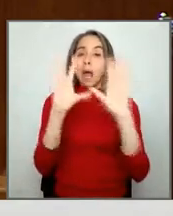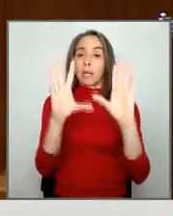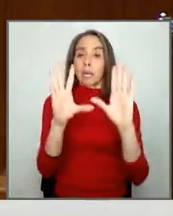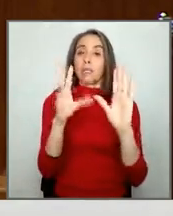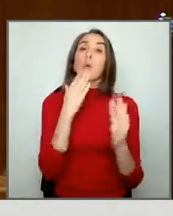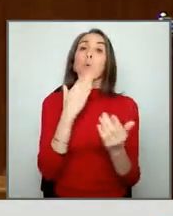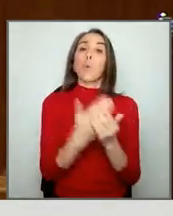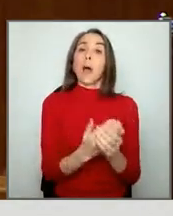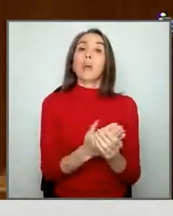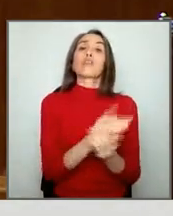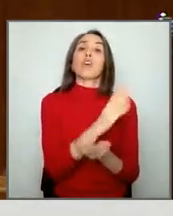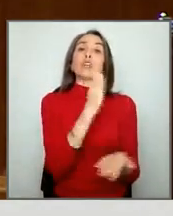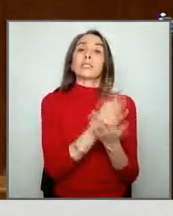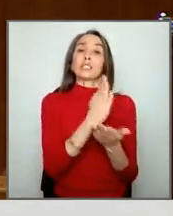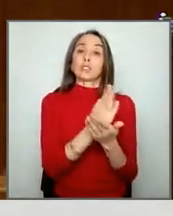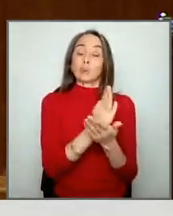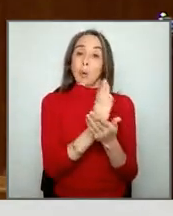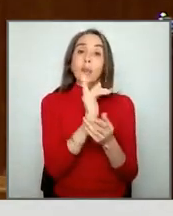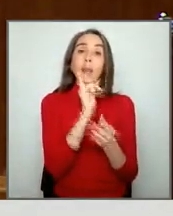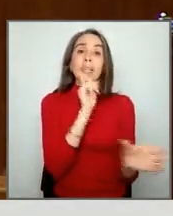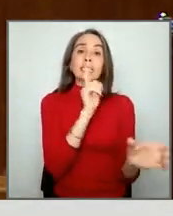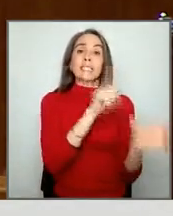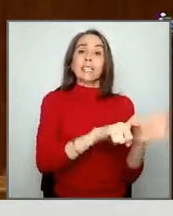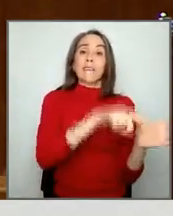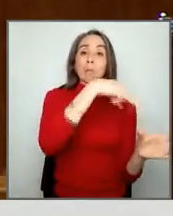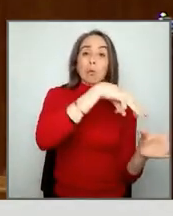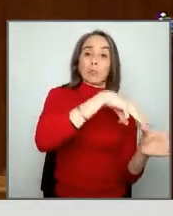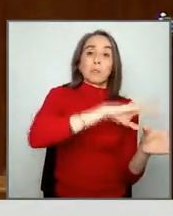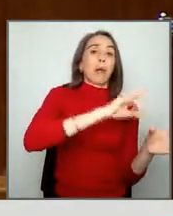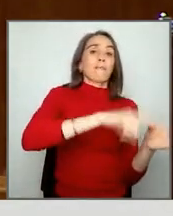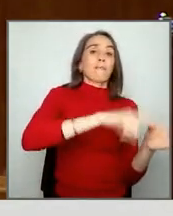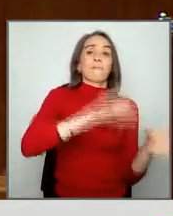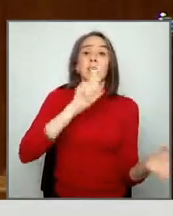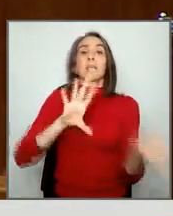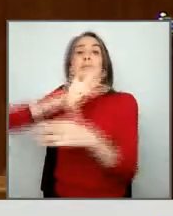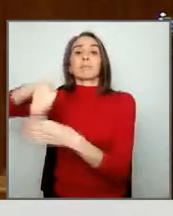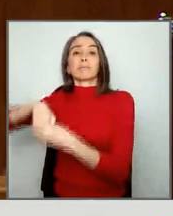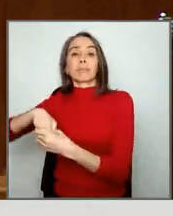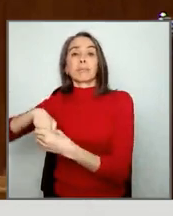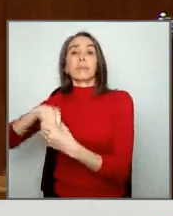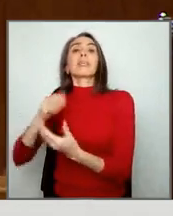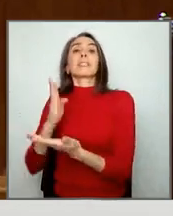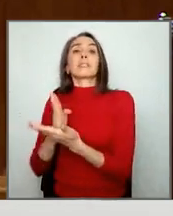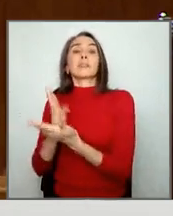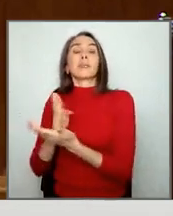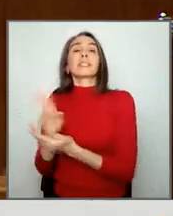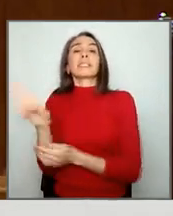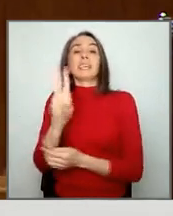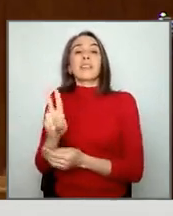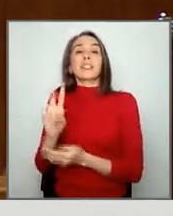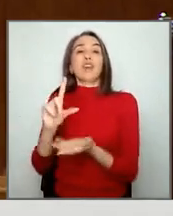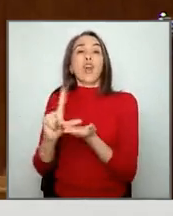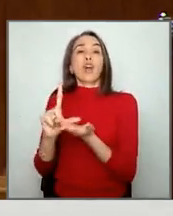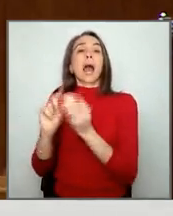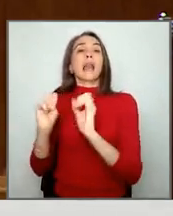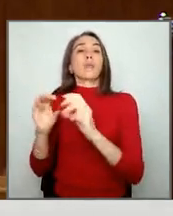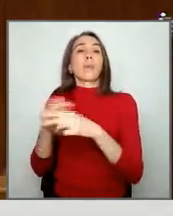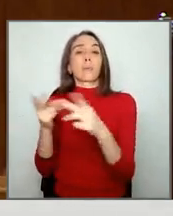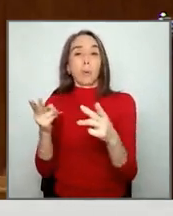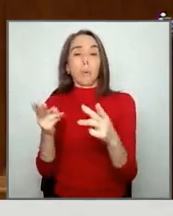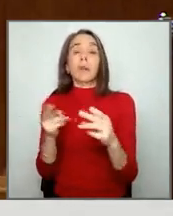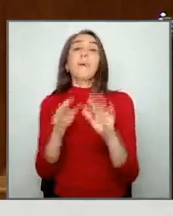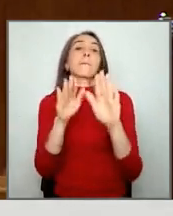traspaso a los servicios locales de Educación Pública Por una parte se manten drán todas las asignaciones que previamente percibían